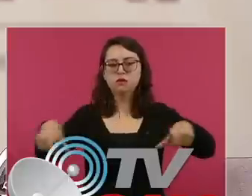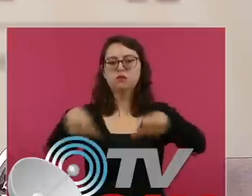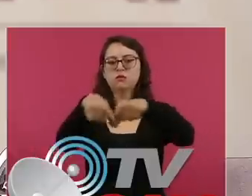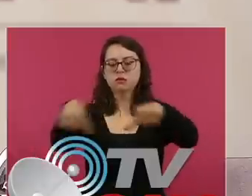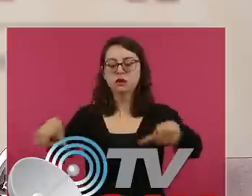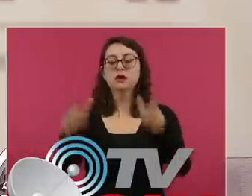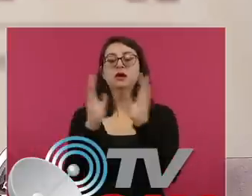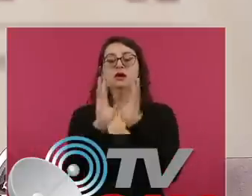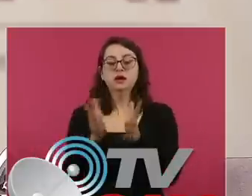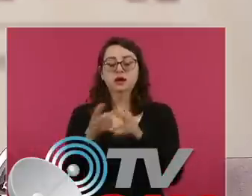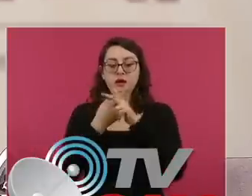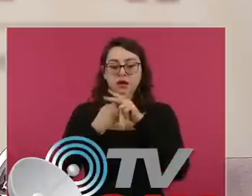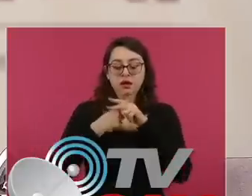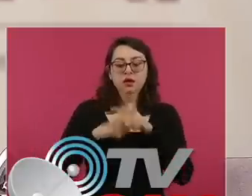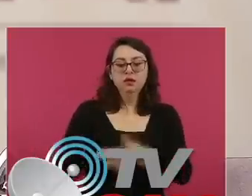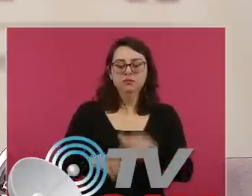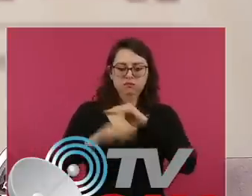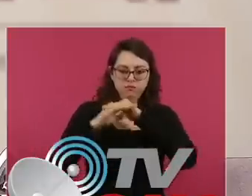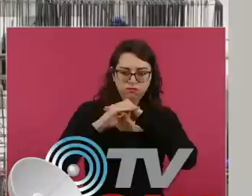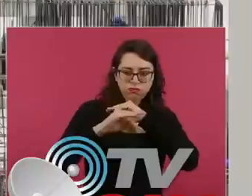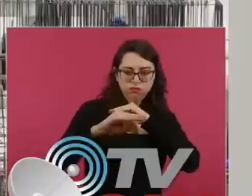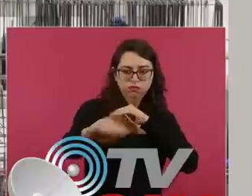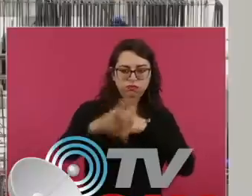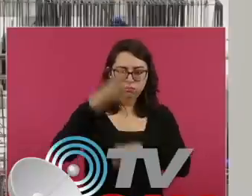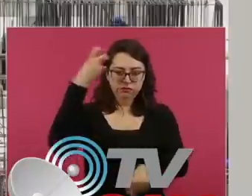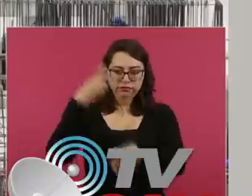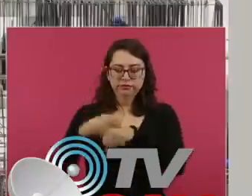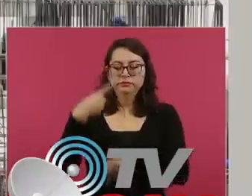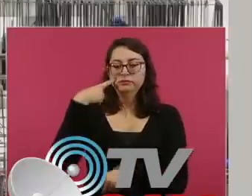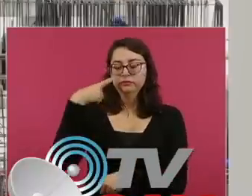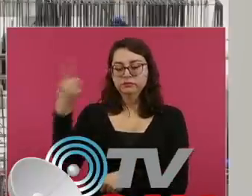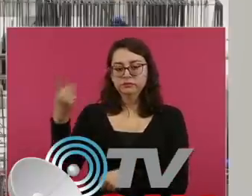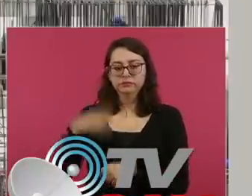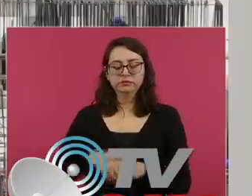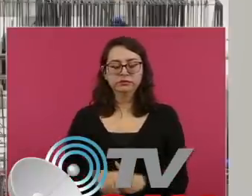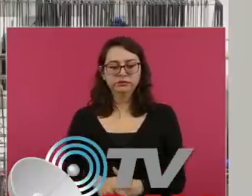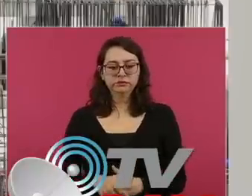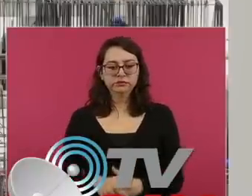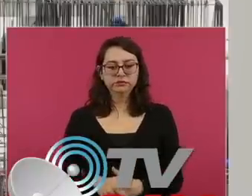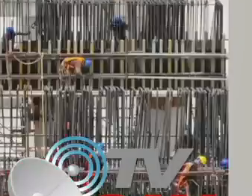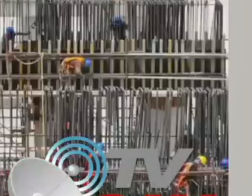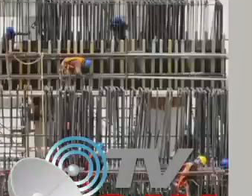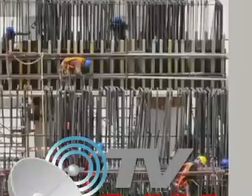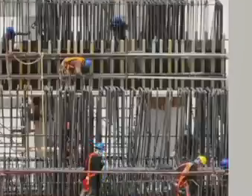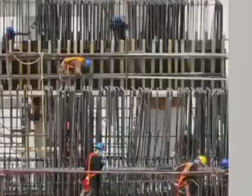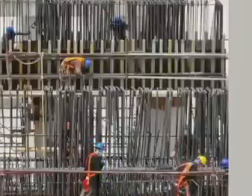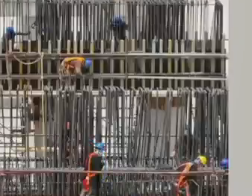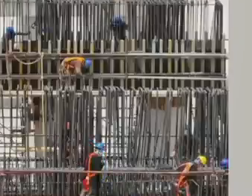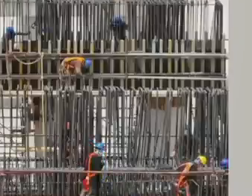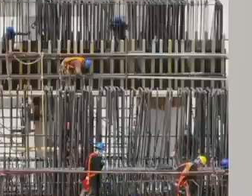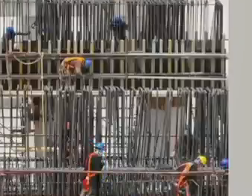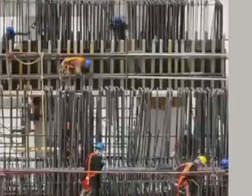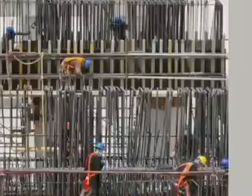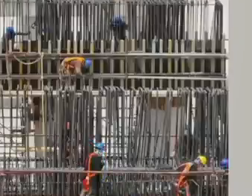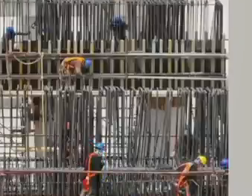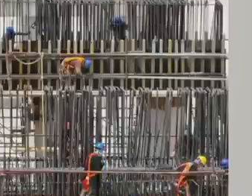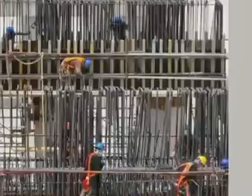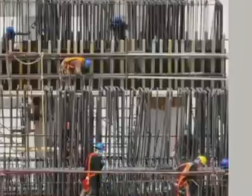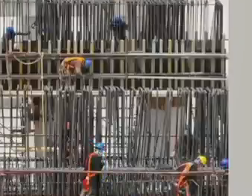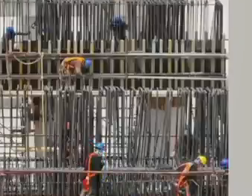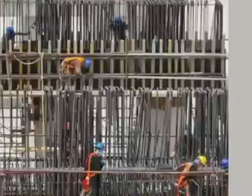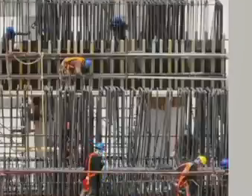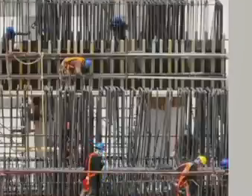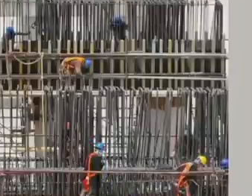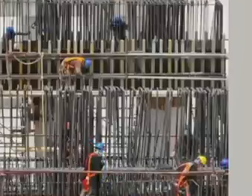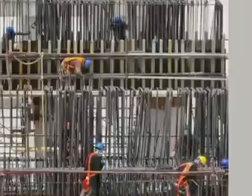trabajos también del colado de las dosas, de lo que es el viaducto o segundo piso. En cuestión de terraplén, ya se tienen más